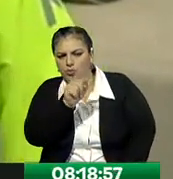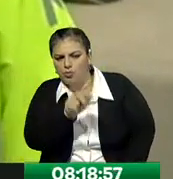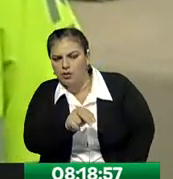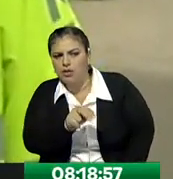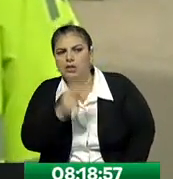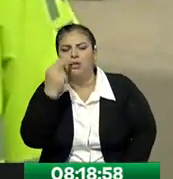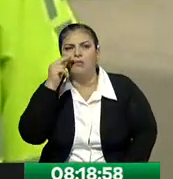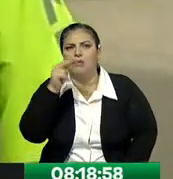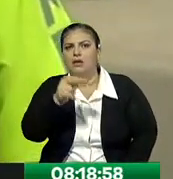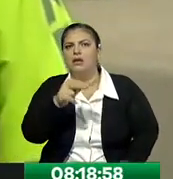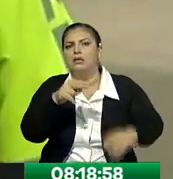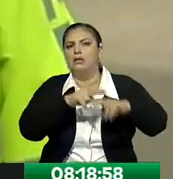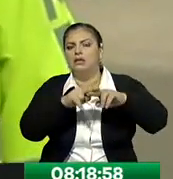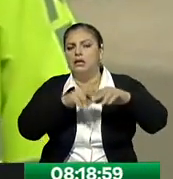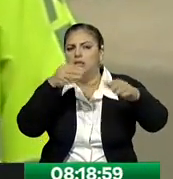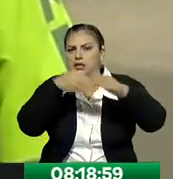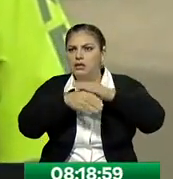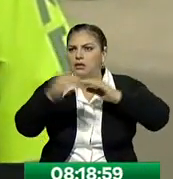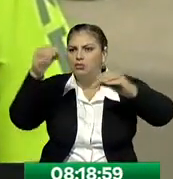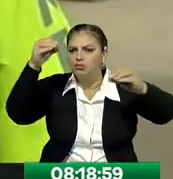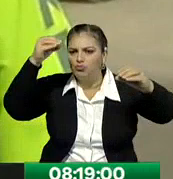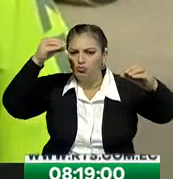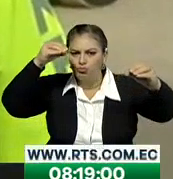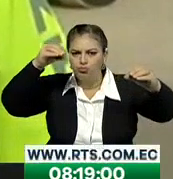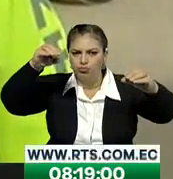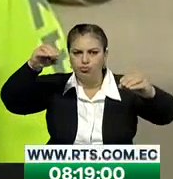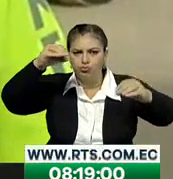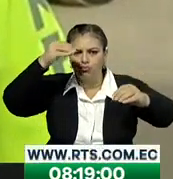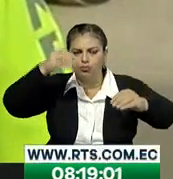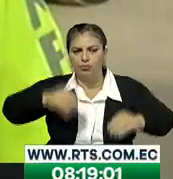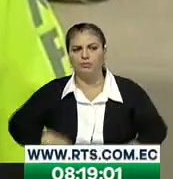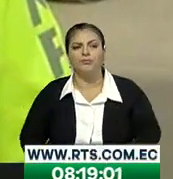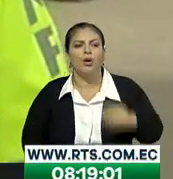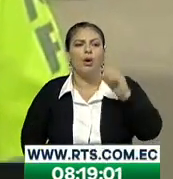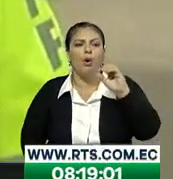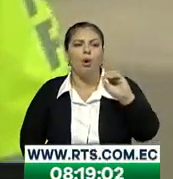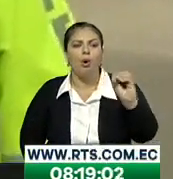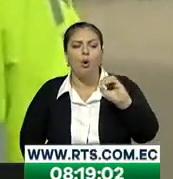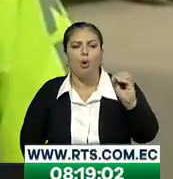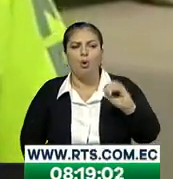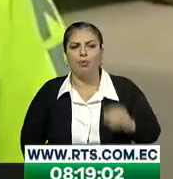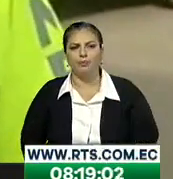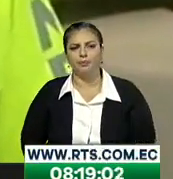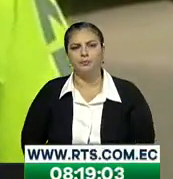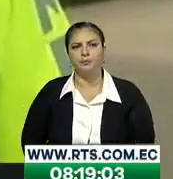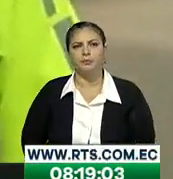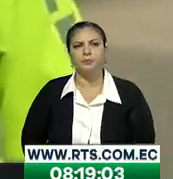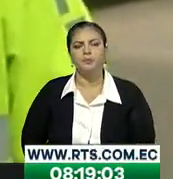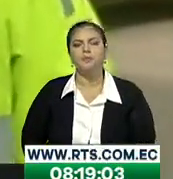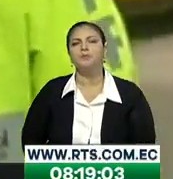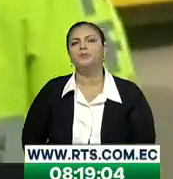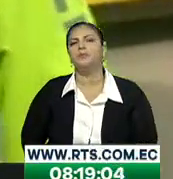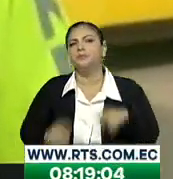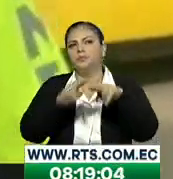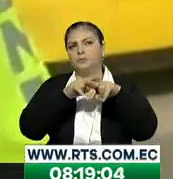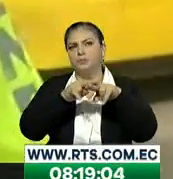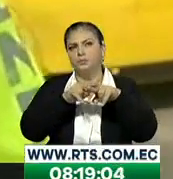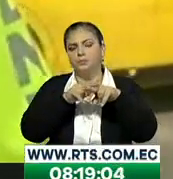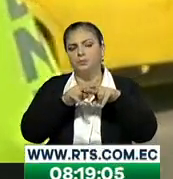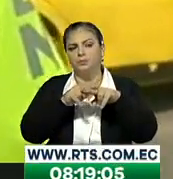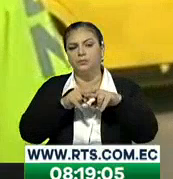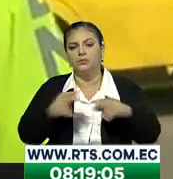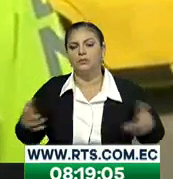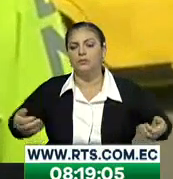de seguridad y que vean el registro del taxista. Además que se fijen en los seguros y que no tengan películas